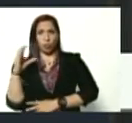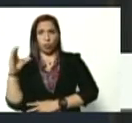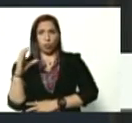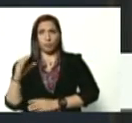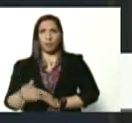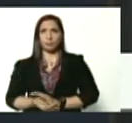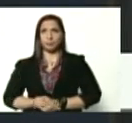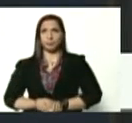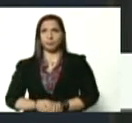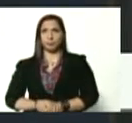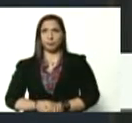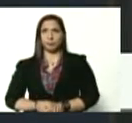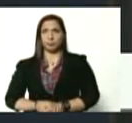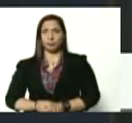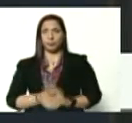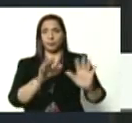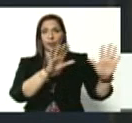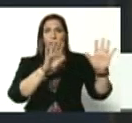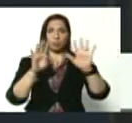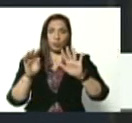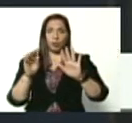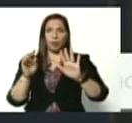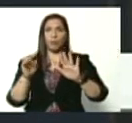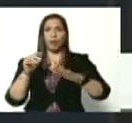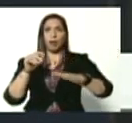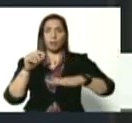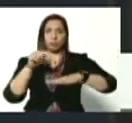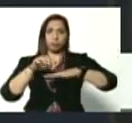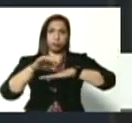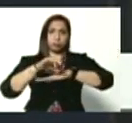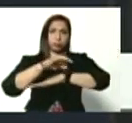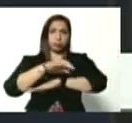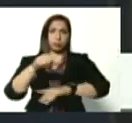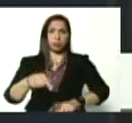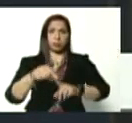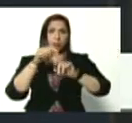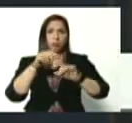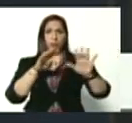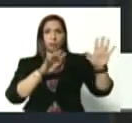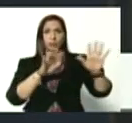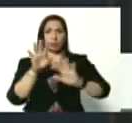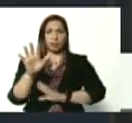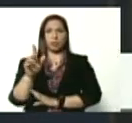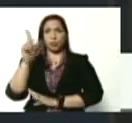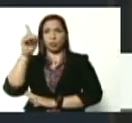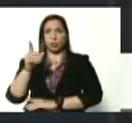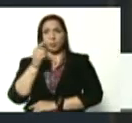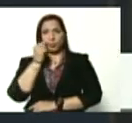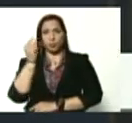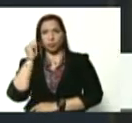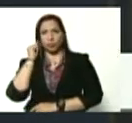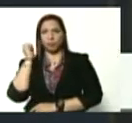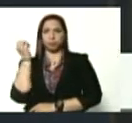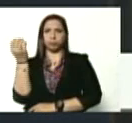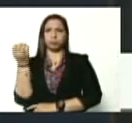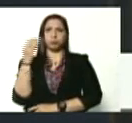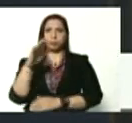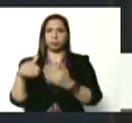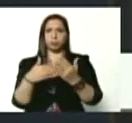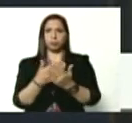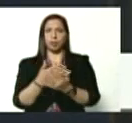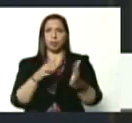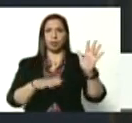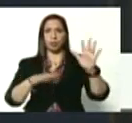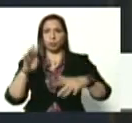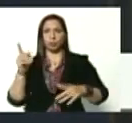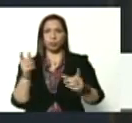de las 19 provincias que integra el territorio fueron electos 95 a diputados que sesionaron hasta el 14 de octubre de